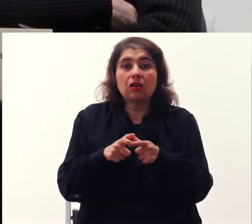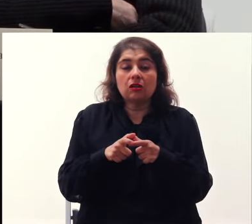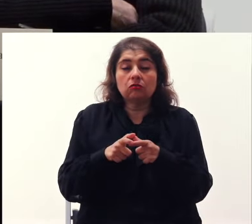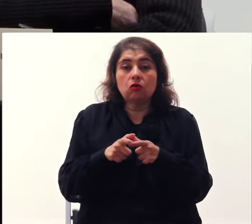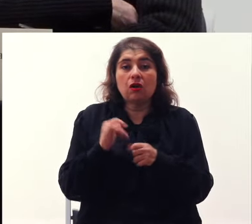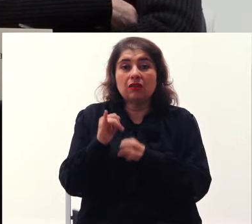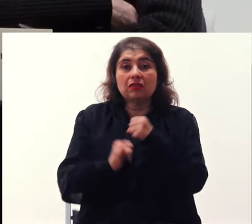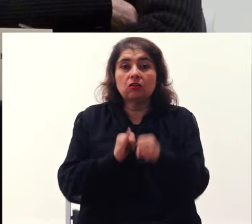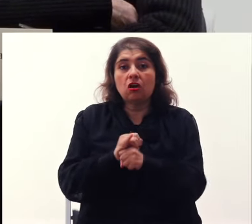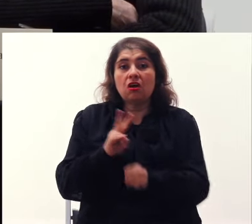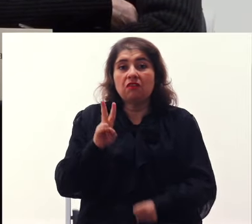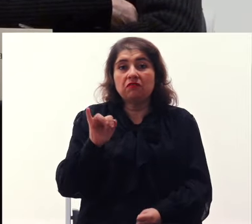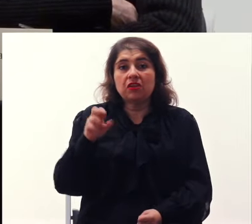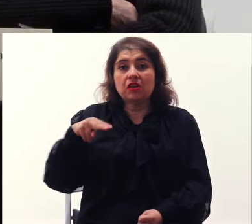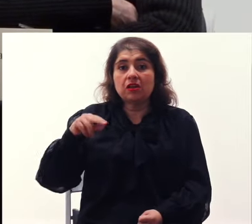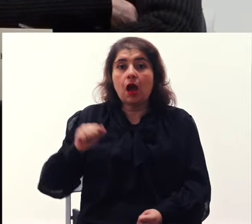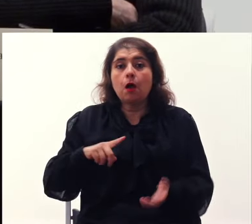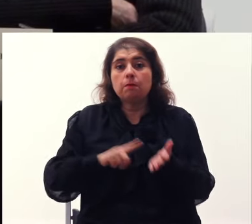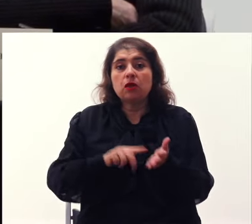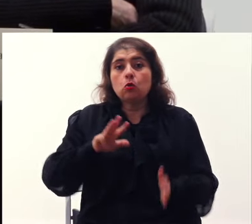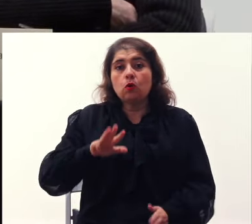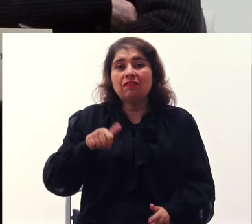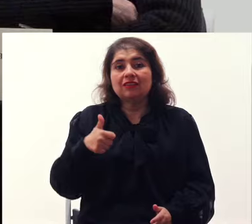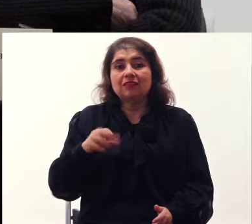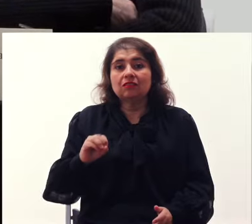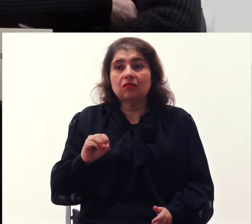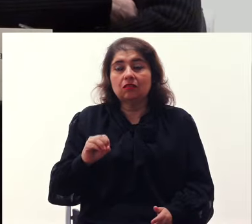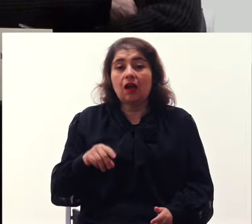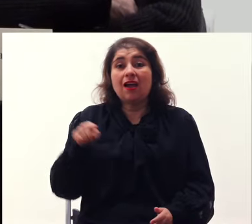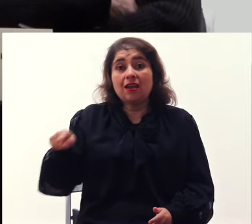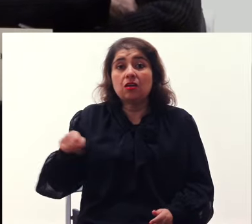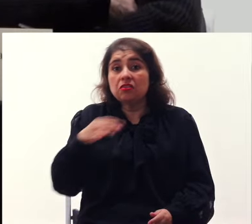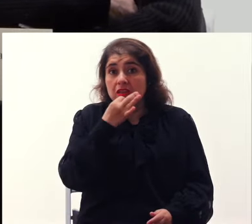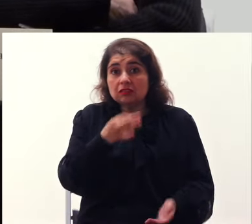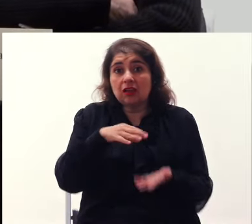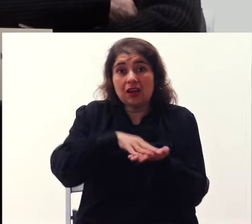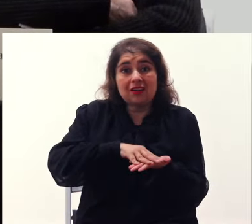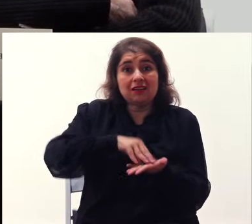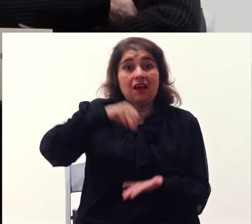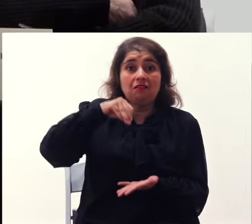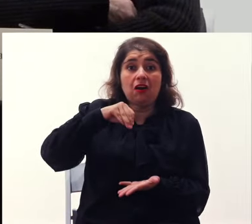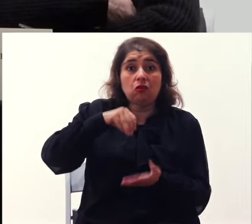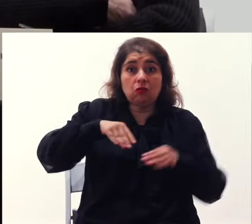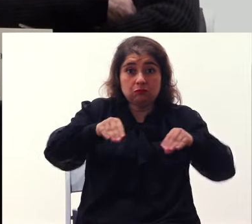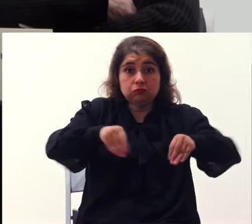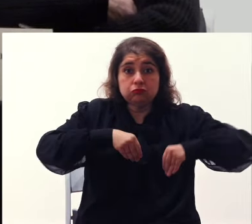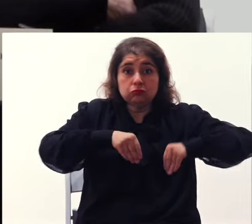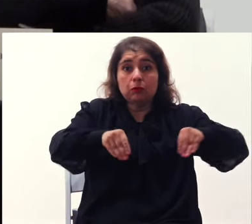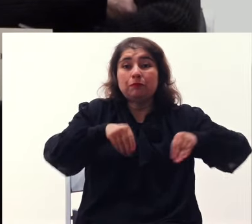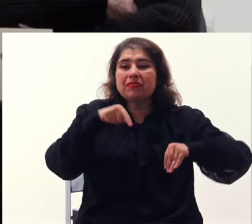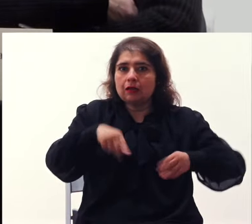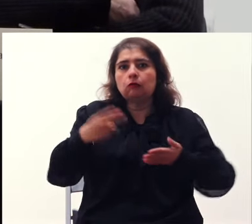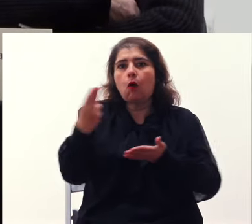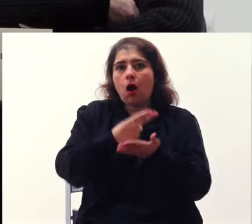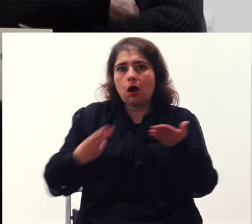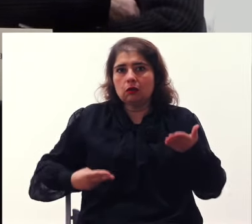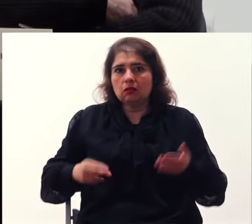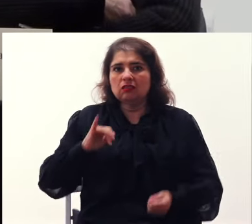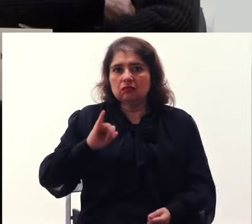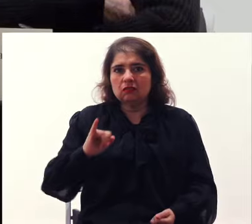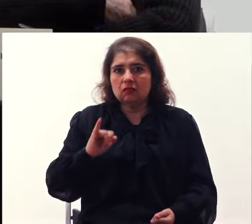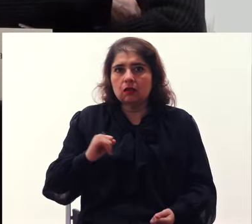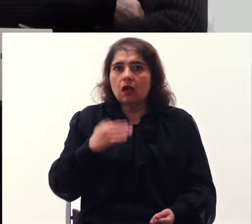tercer Congreso Internacional de Artistas en Viena en 1960, donde se establece que el grabado es una obra